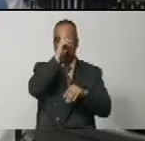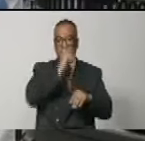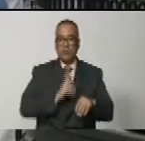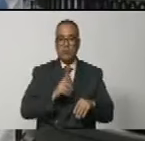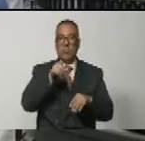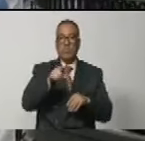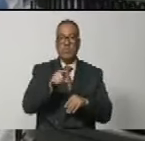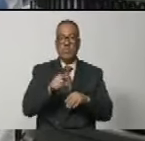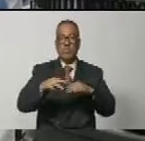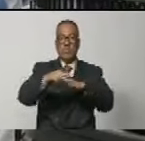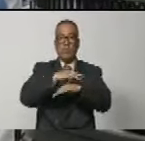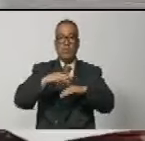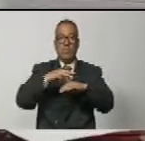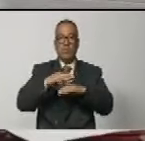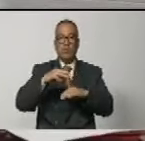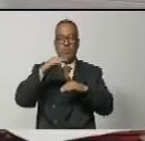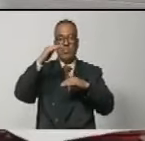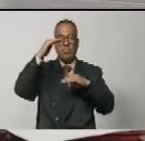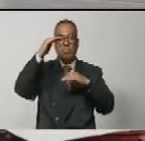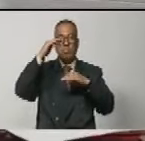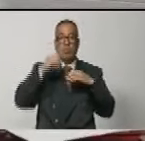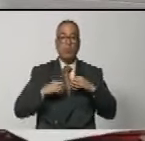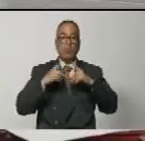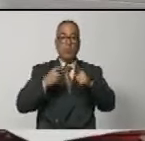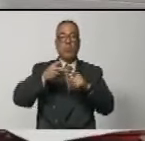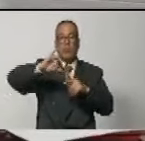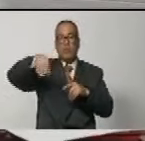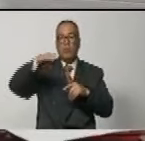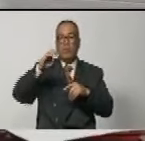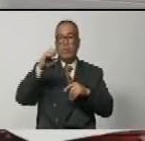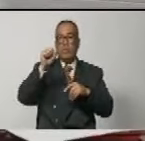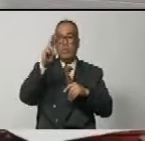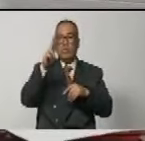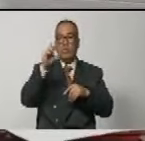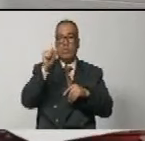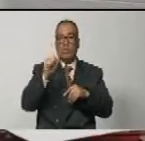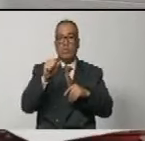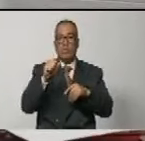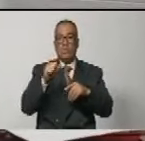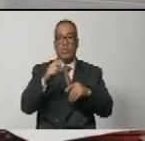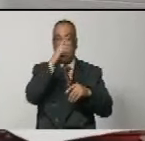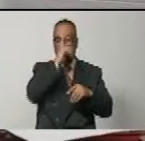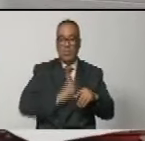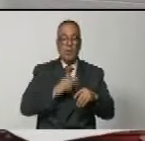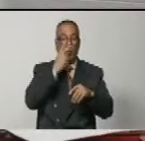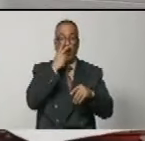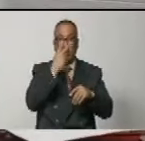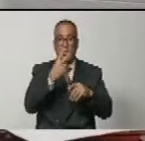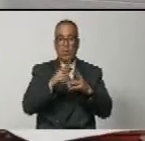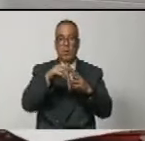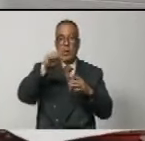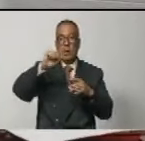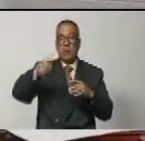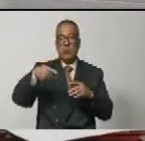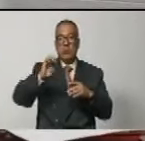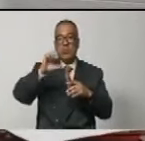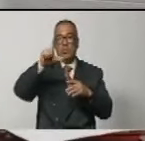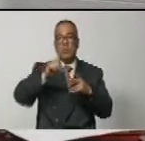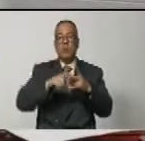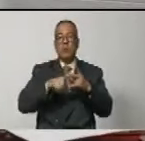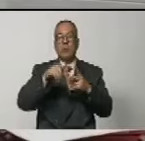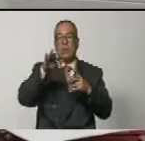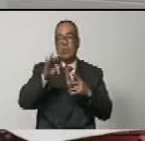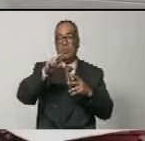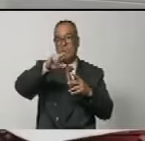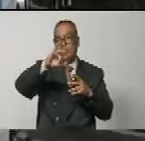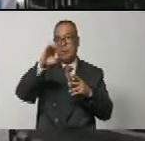discapacidad del Ministerio de Salud. Jesús Díaz, discapacidad visual, Fundación Ángeles de Integración y Discapacidad